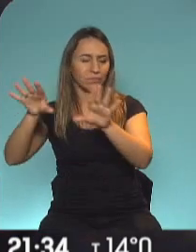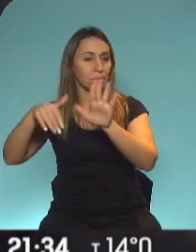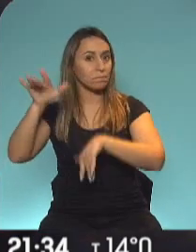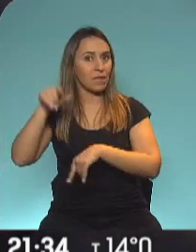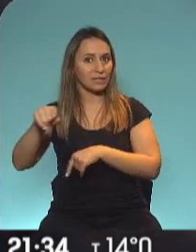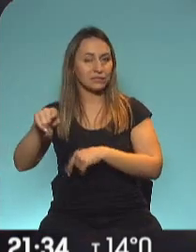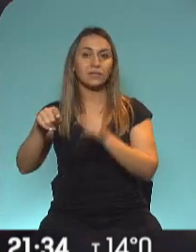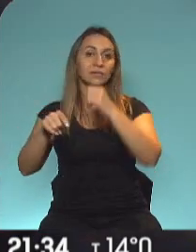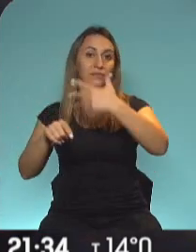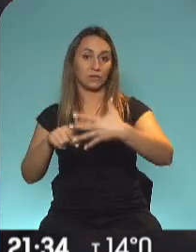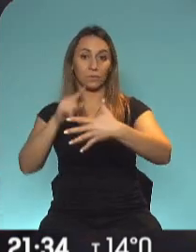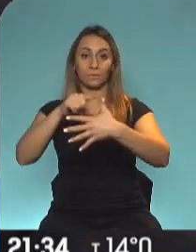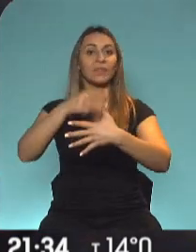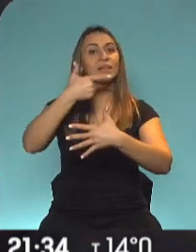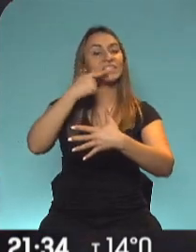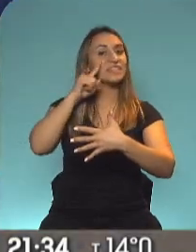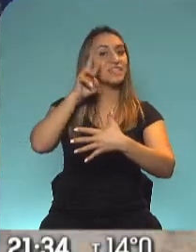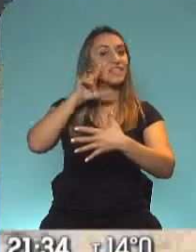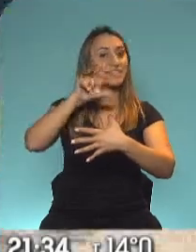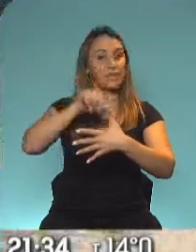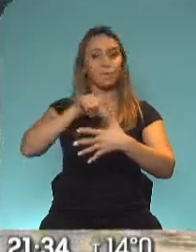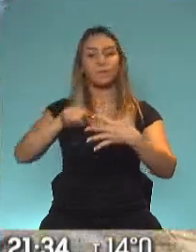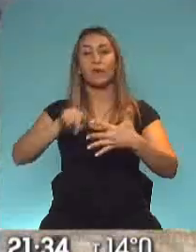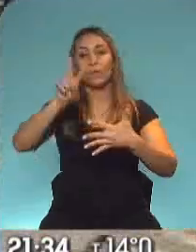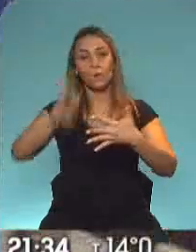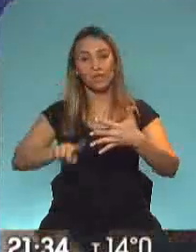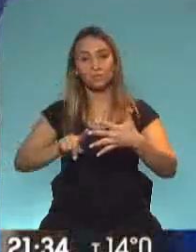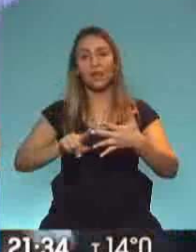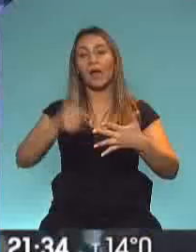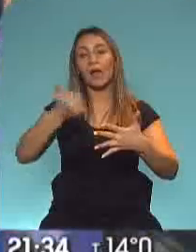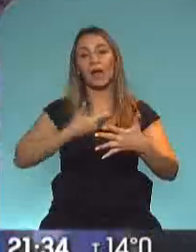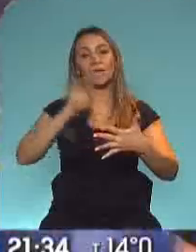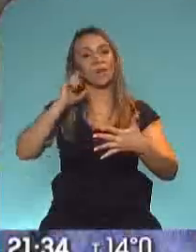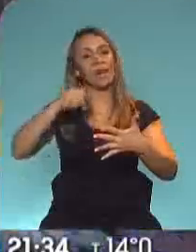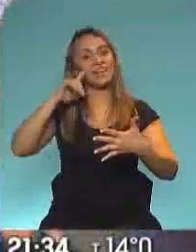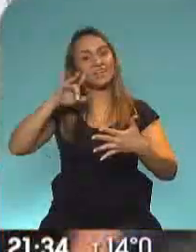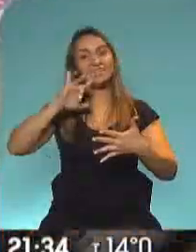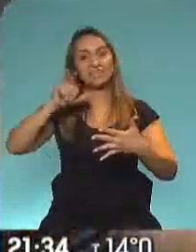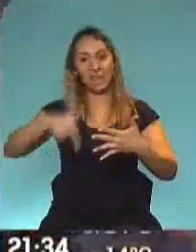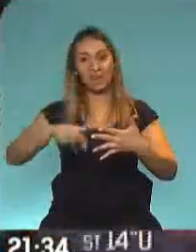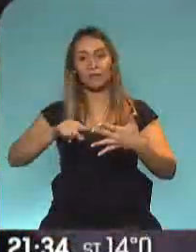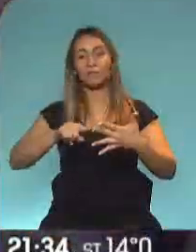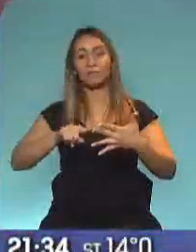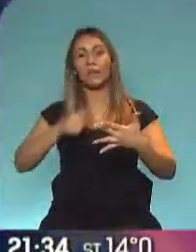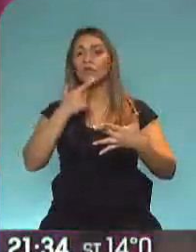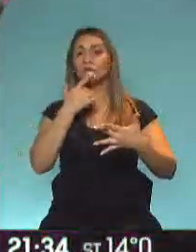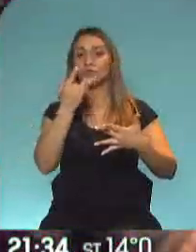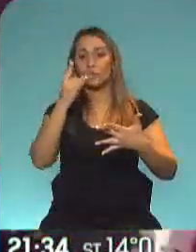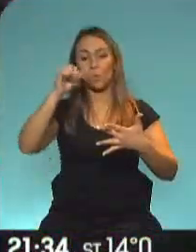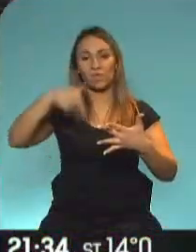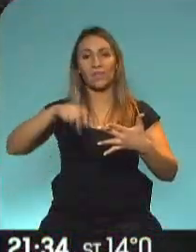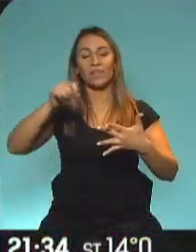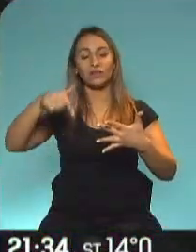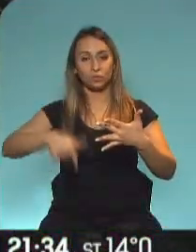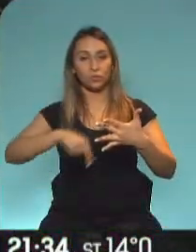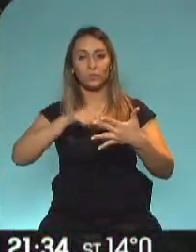refiero en primer lugar a Siria, a Venezuela, a Afganistán, a Sudán del Sur y a